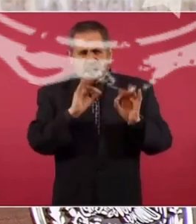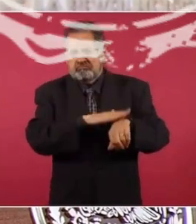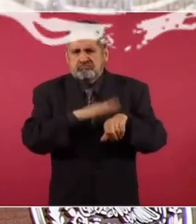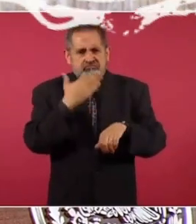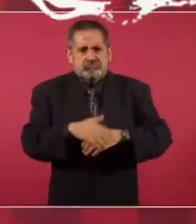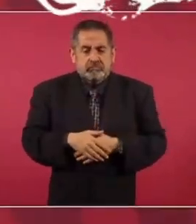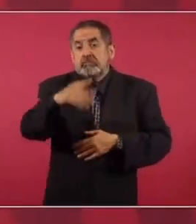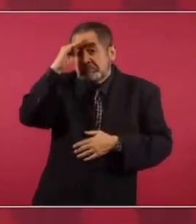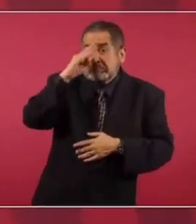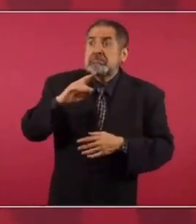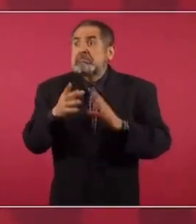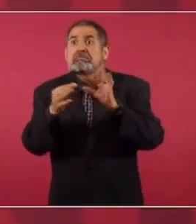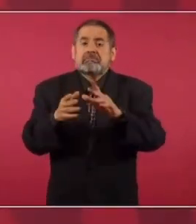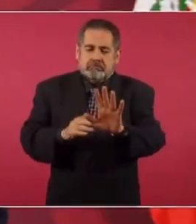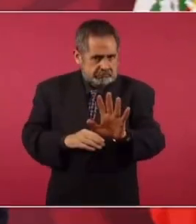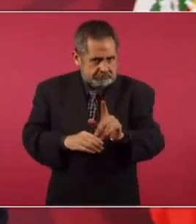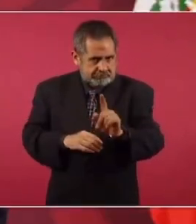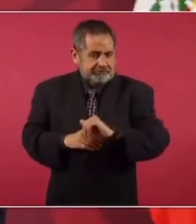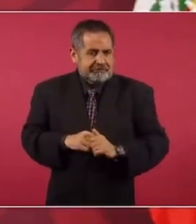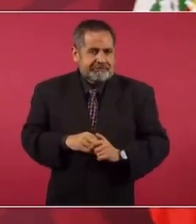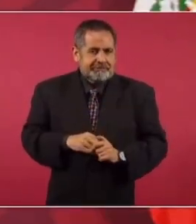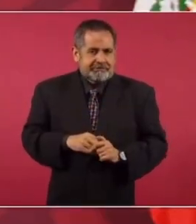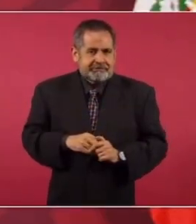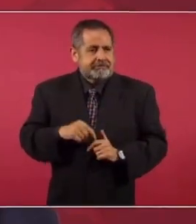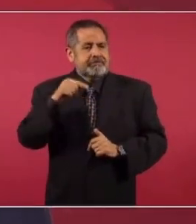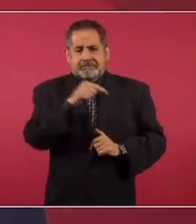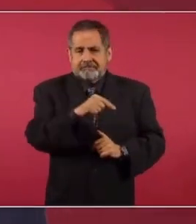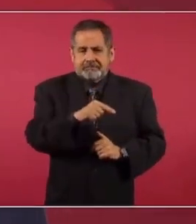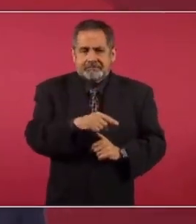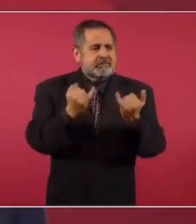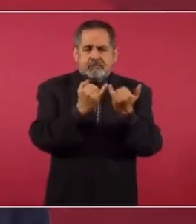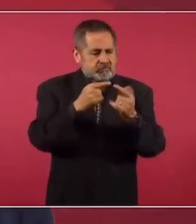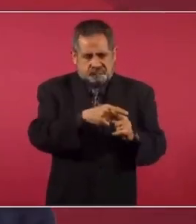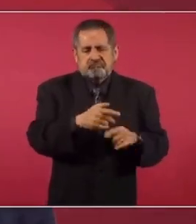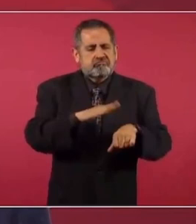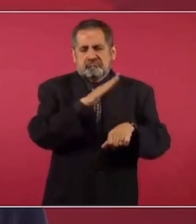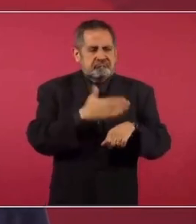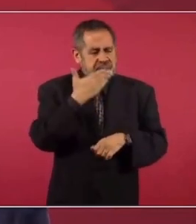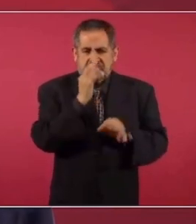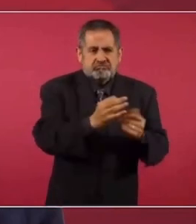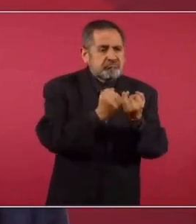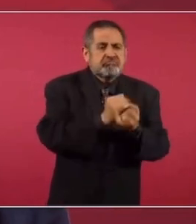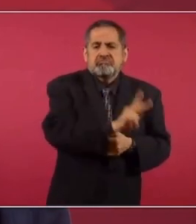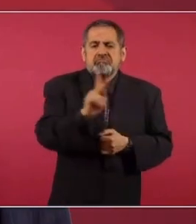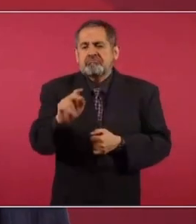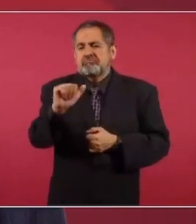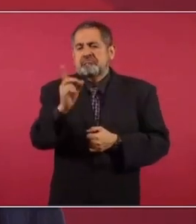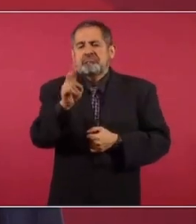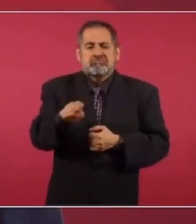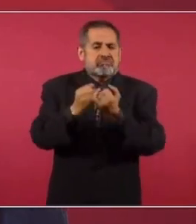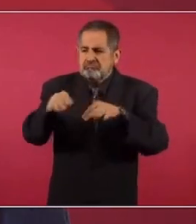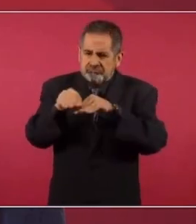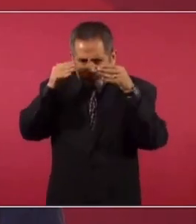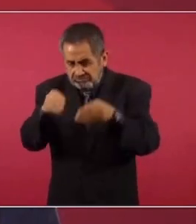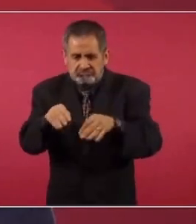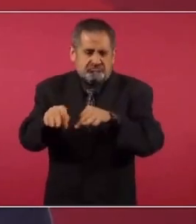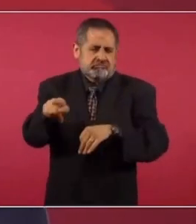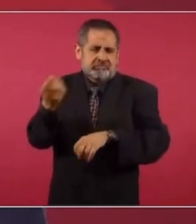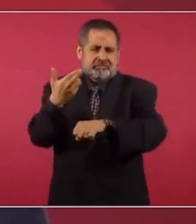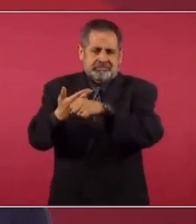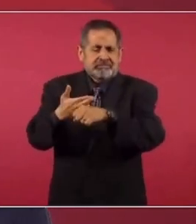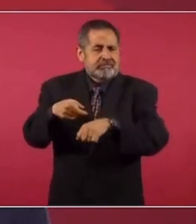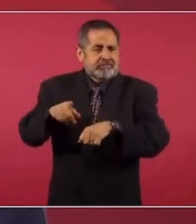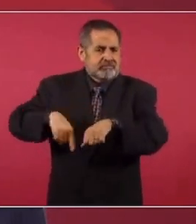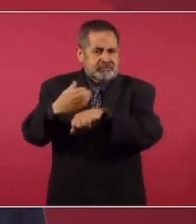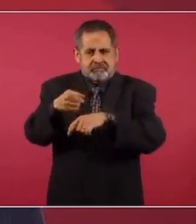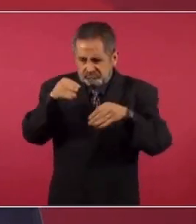Claudia, para que no se vaya a malinterpretar, es igual de buena como Adán, haciendo su trabajo como secretario